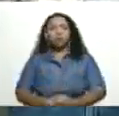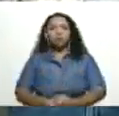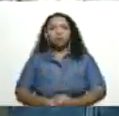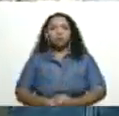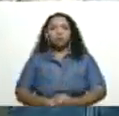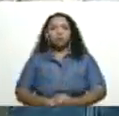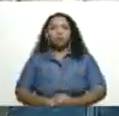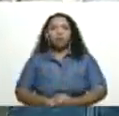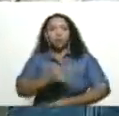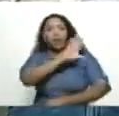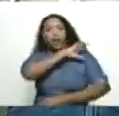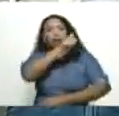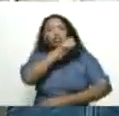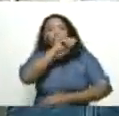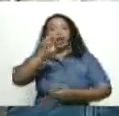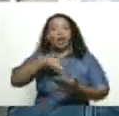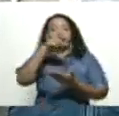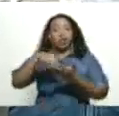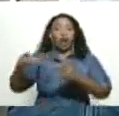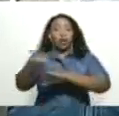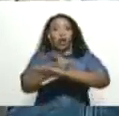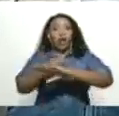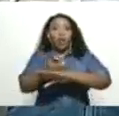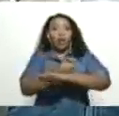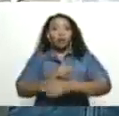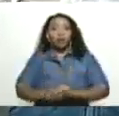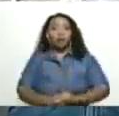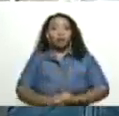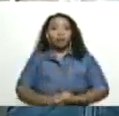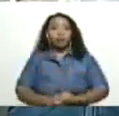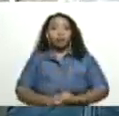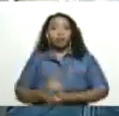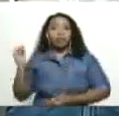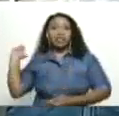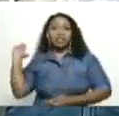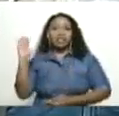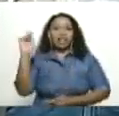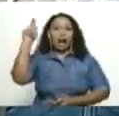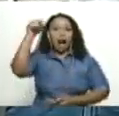la Dirección Nacional del Gobierno habían venido ya aquí